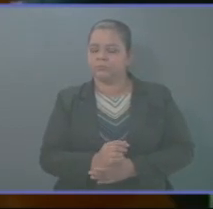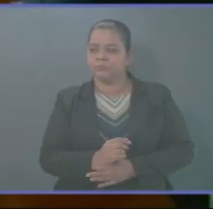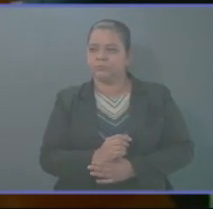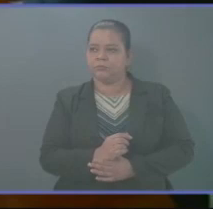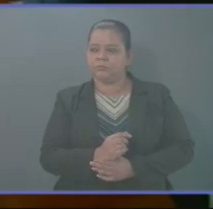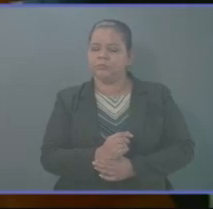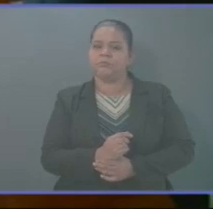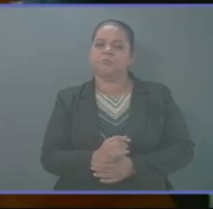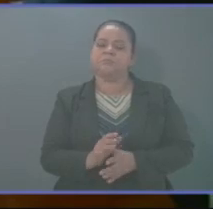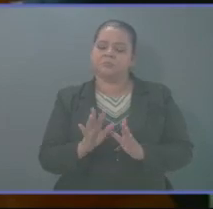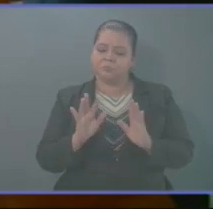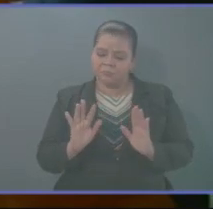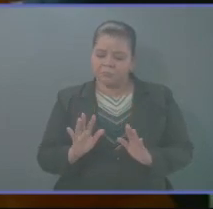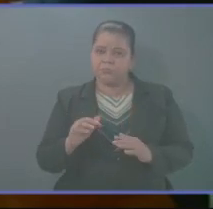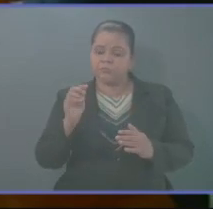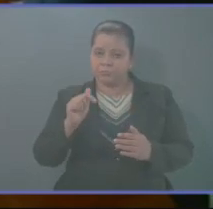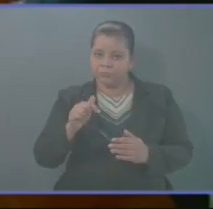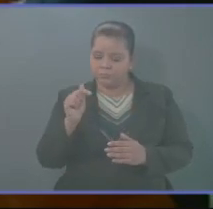Bueno, en